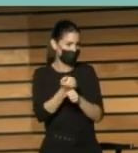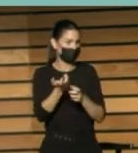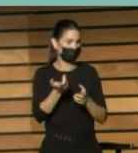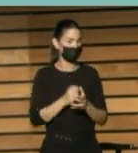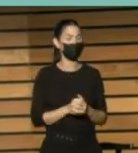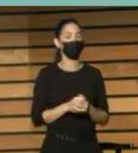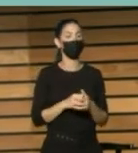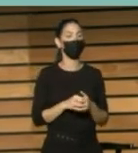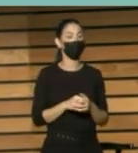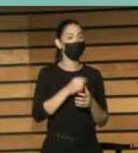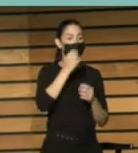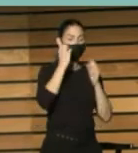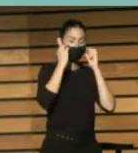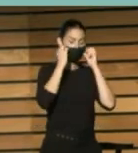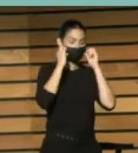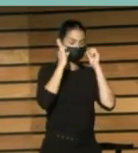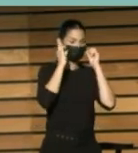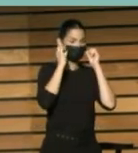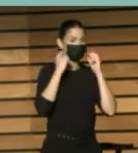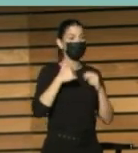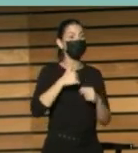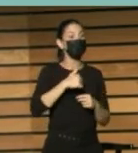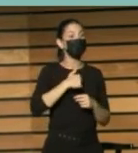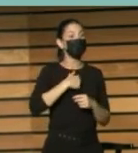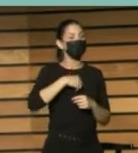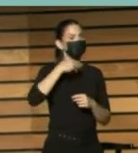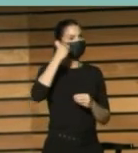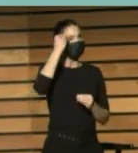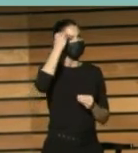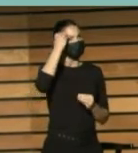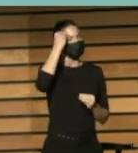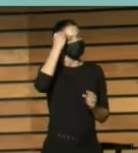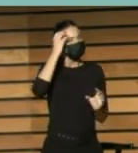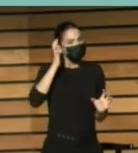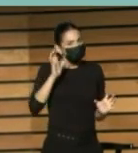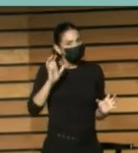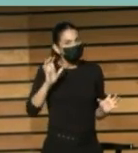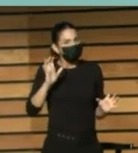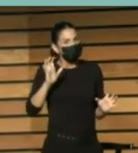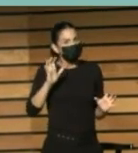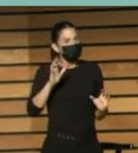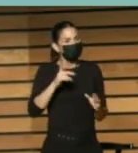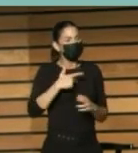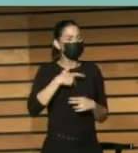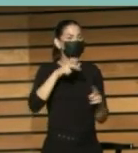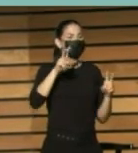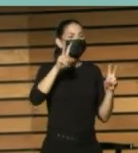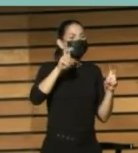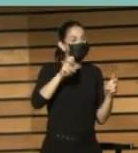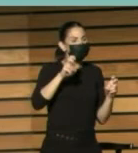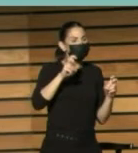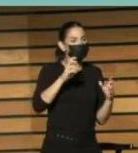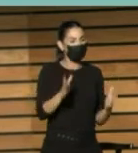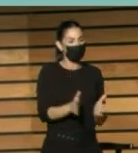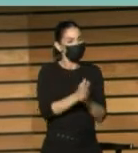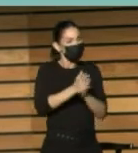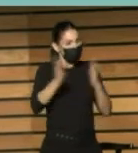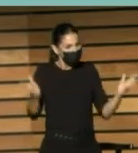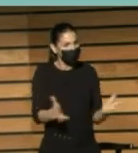bibliotecas. Creo que no se puede pensar en fomentar la lectura en